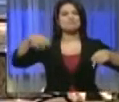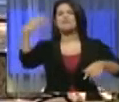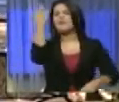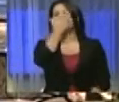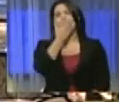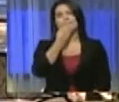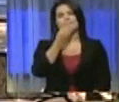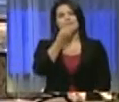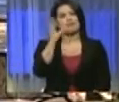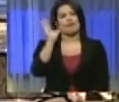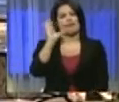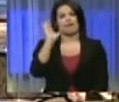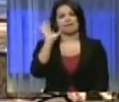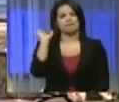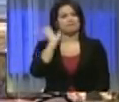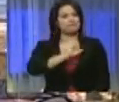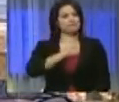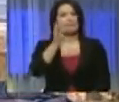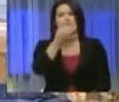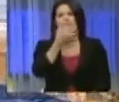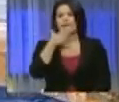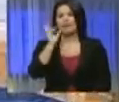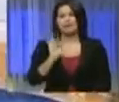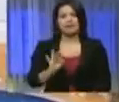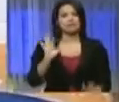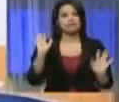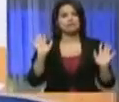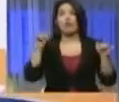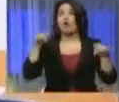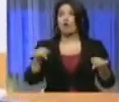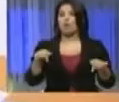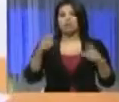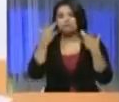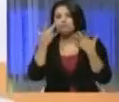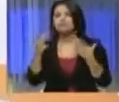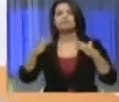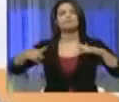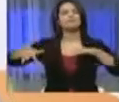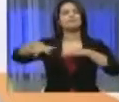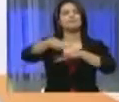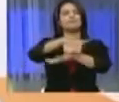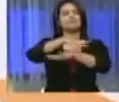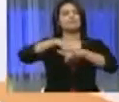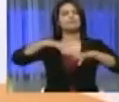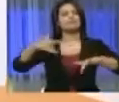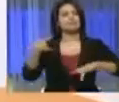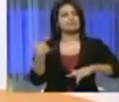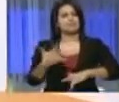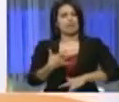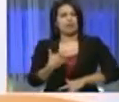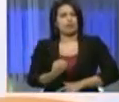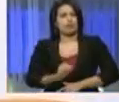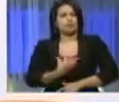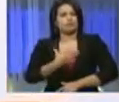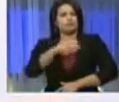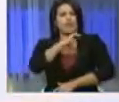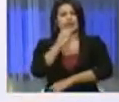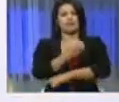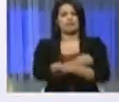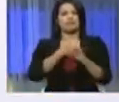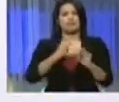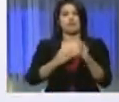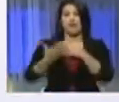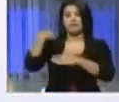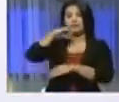bellísima, más que bellísima, histórica, llena de toda la energía de los libertadores y las libertadoras